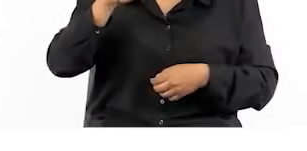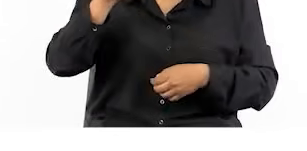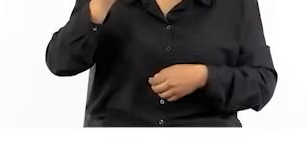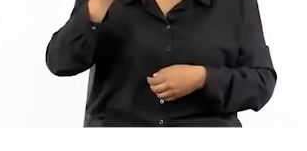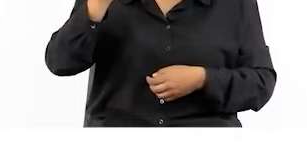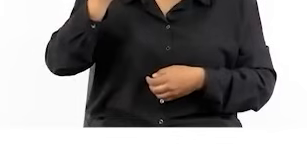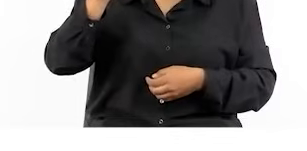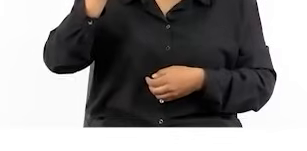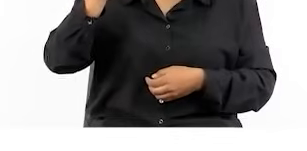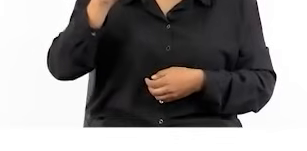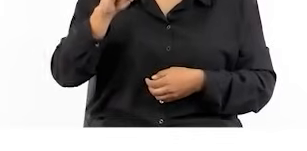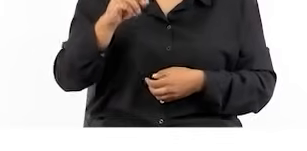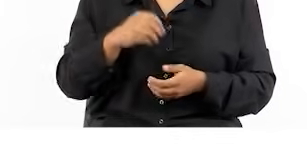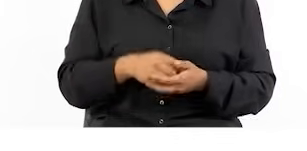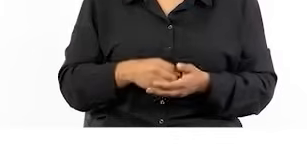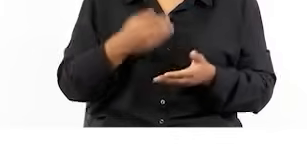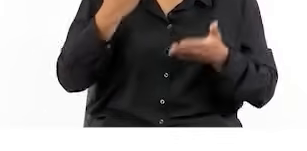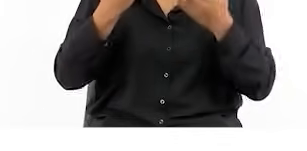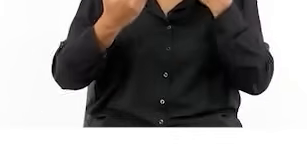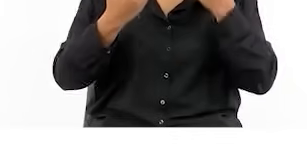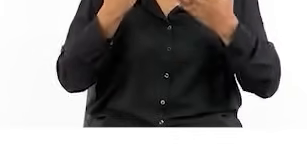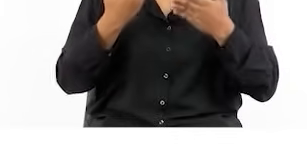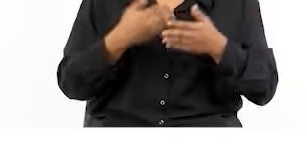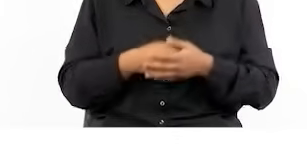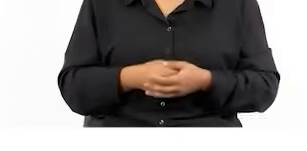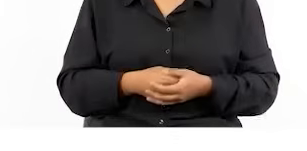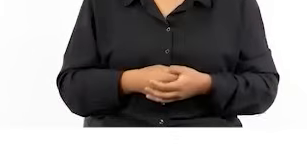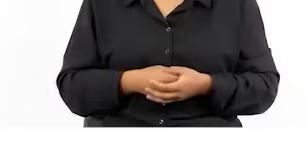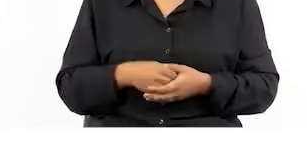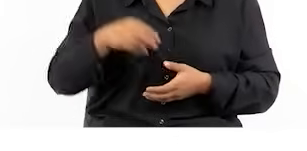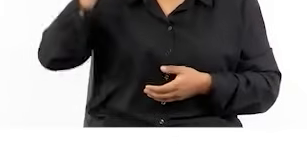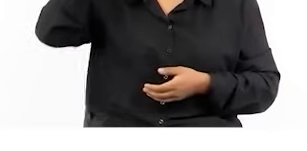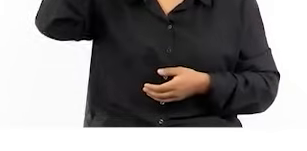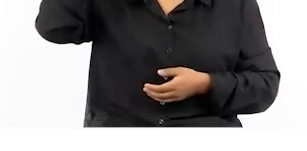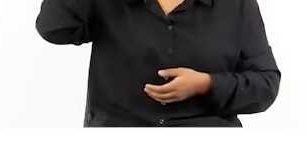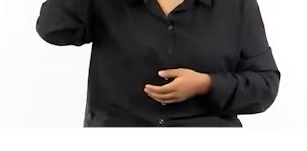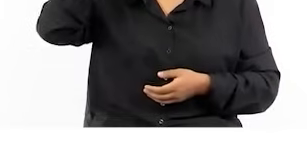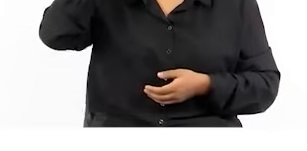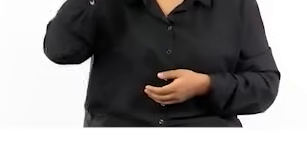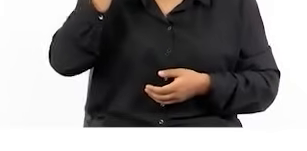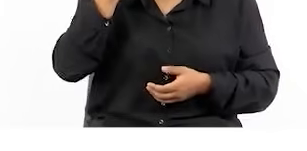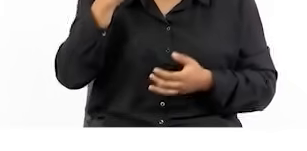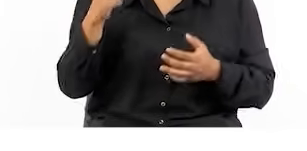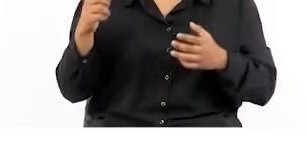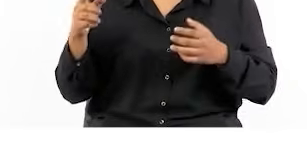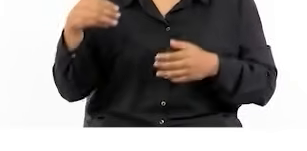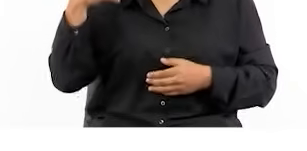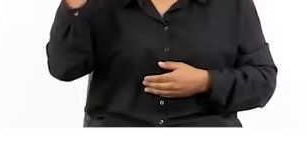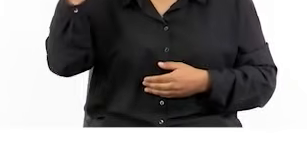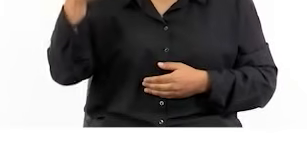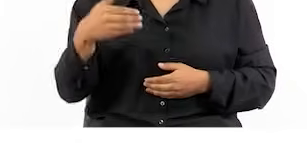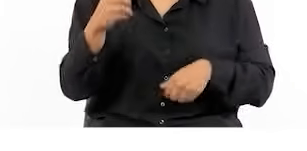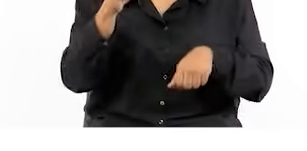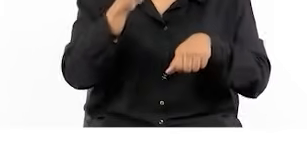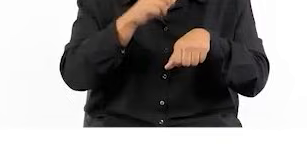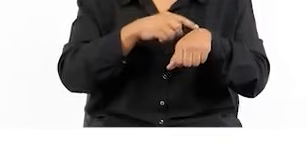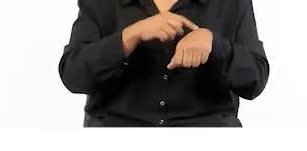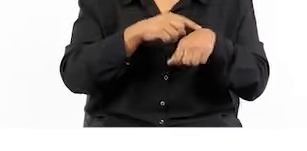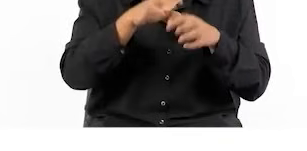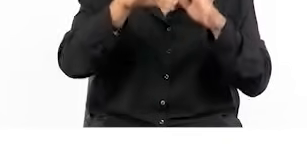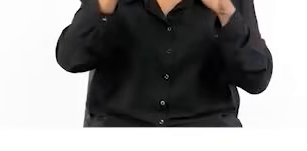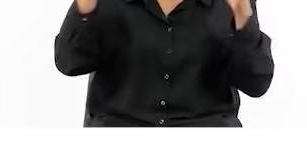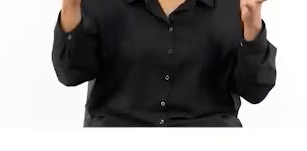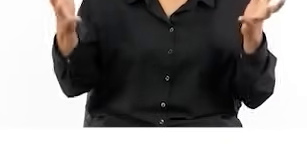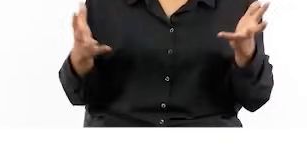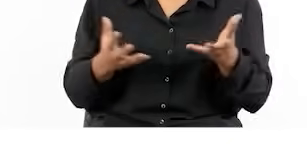mesozoica, en los períodos Triásico, Jurásico y Cretácico. Y esto, si lo vemos en la